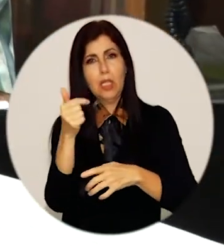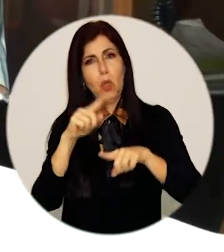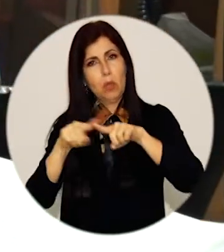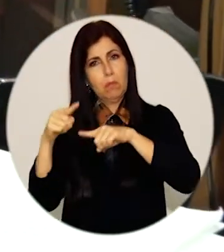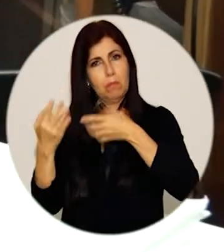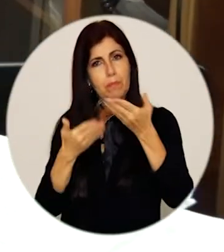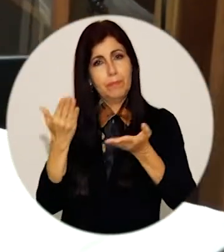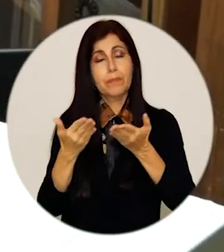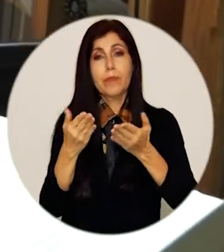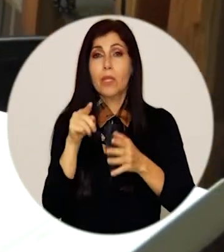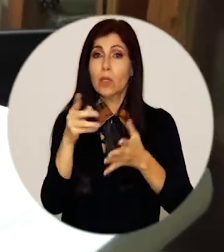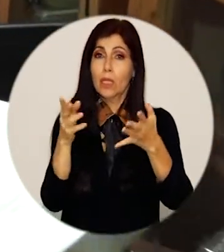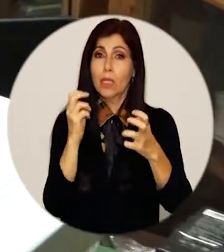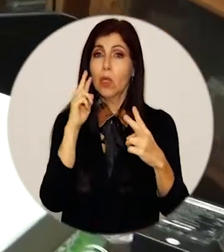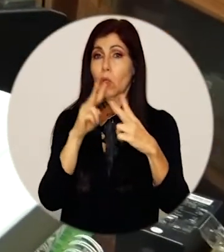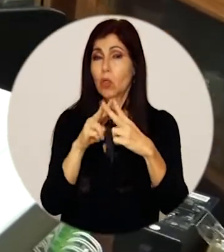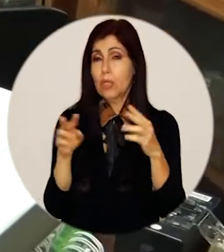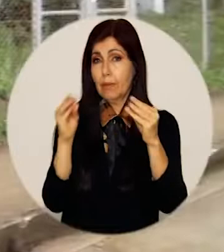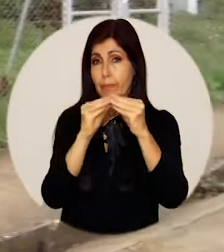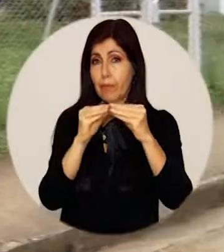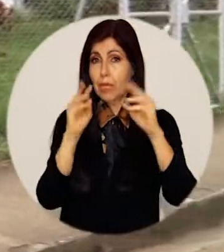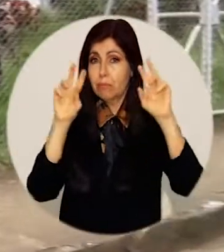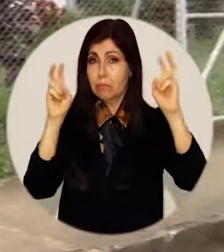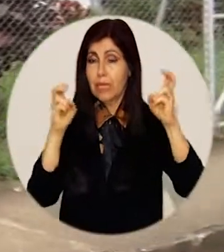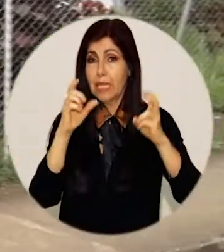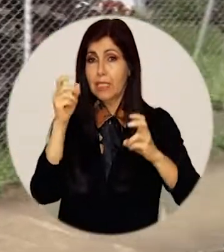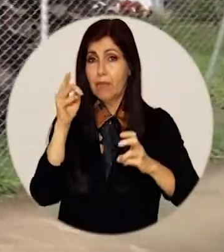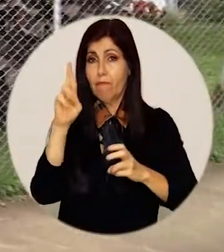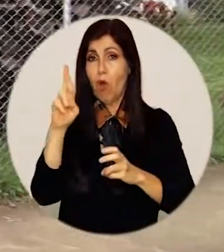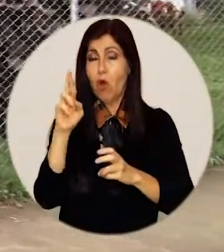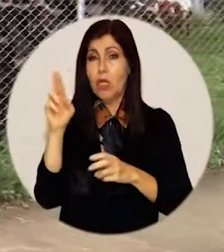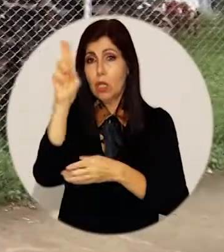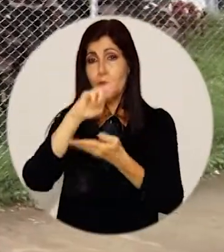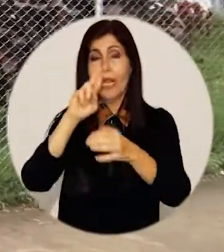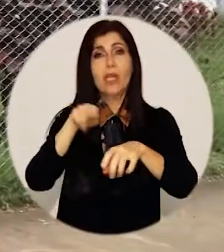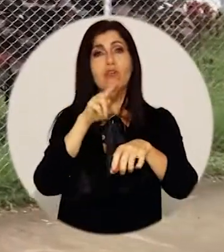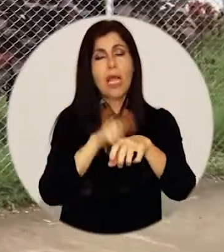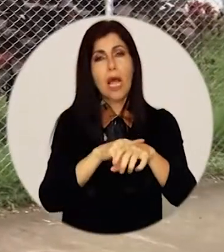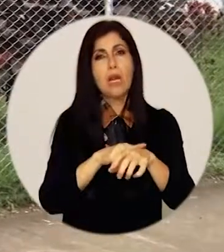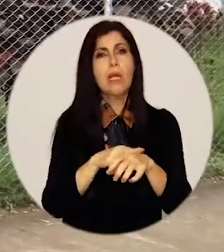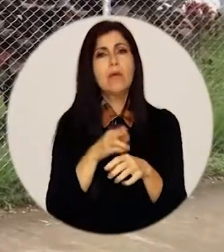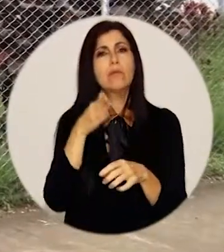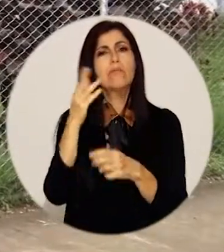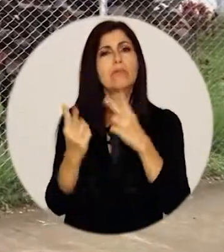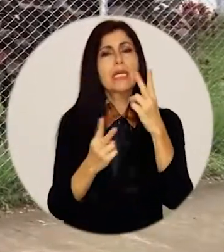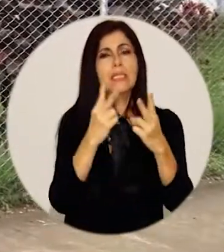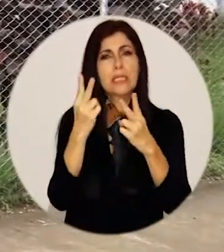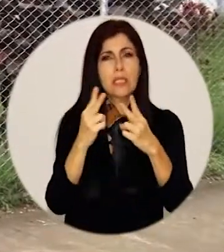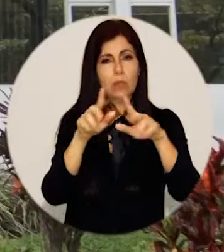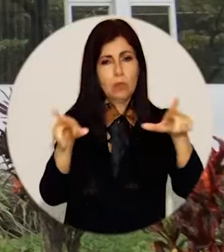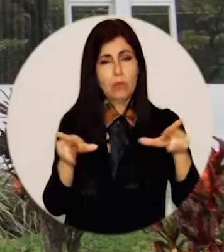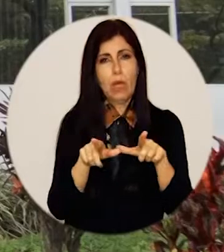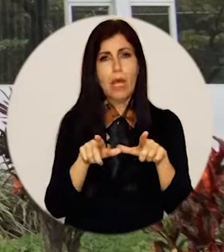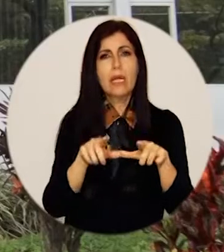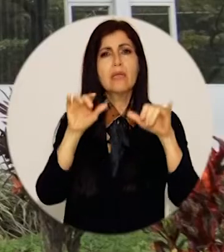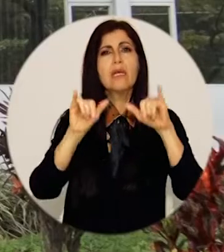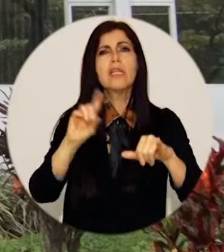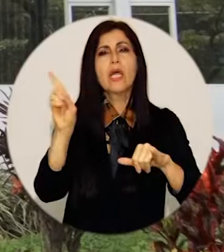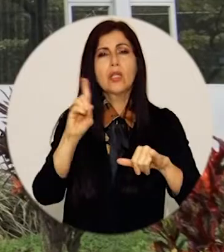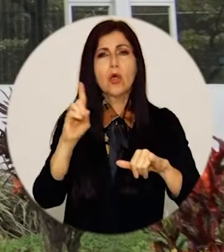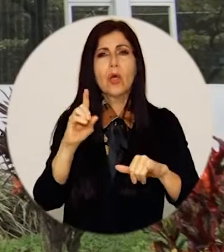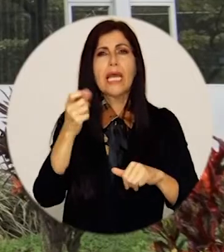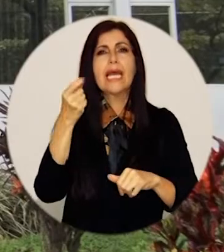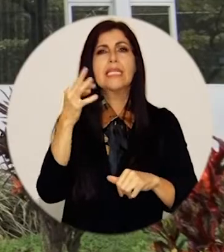equipo forestal, entre otros servicios. Si desea conocer más acerca del INICEFOR de la Universidad Nacional, visítenos en